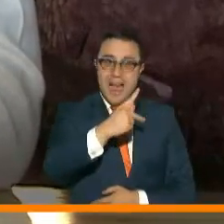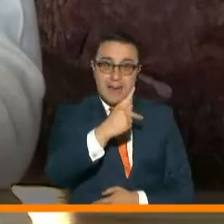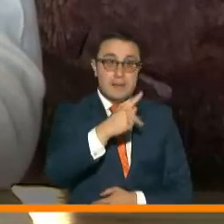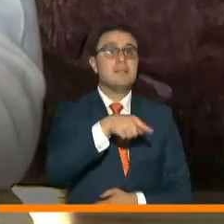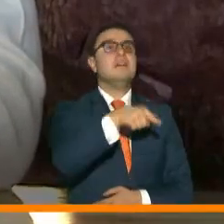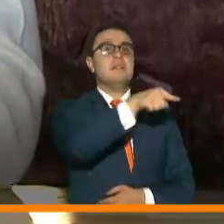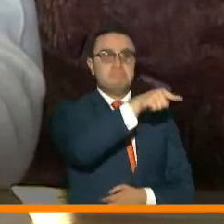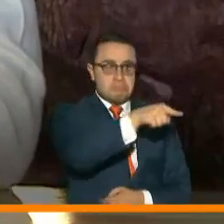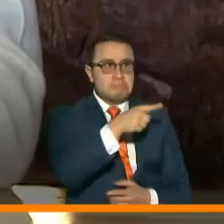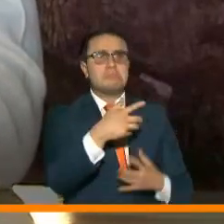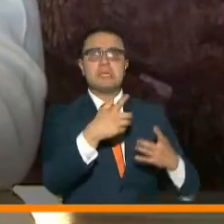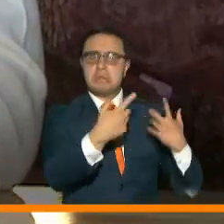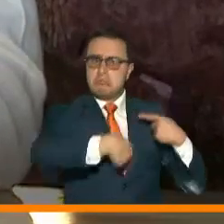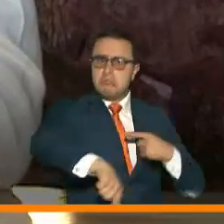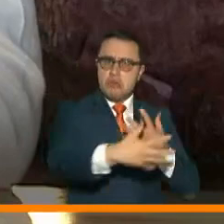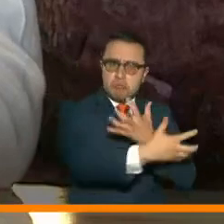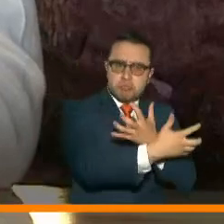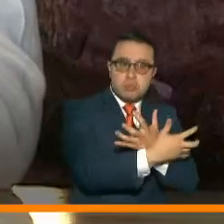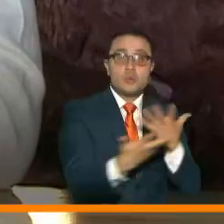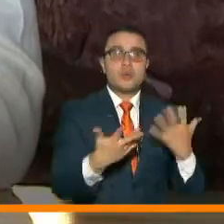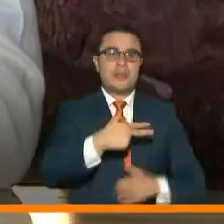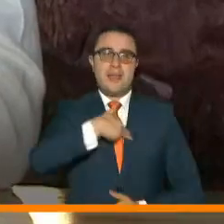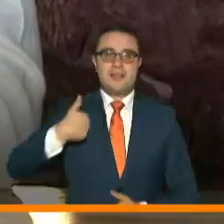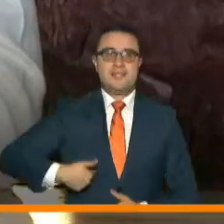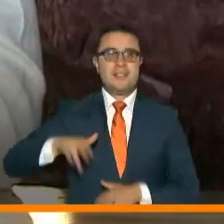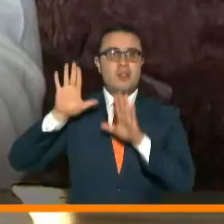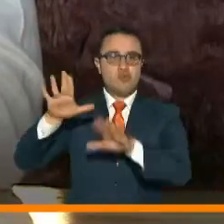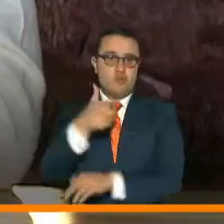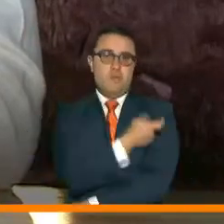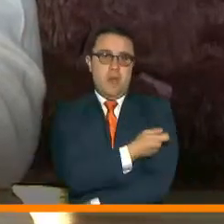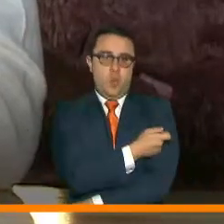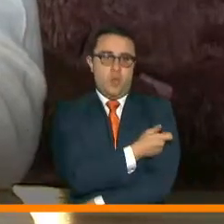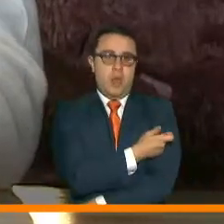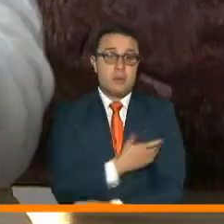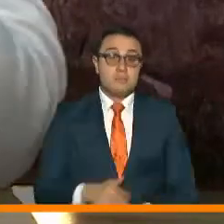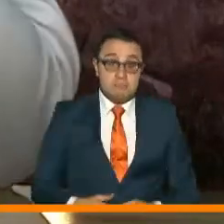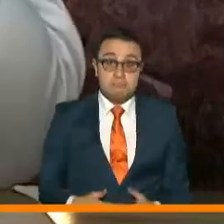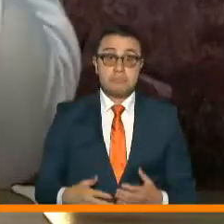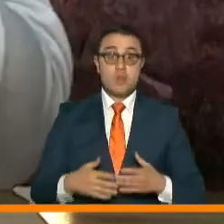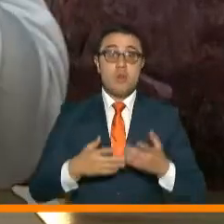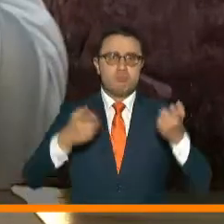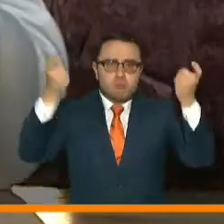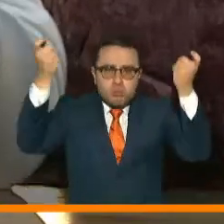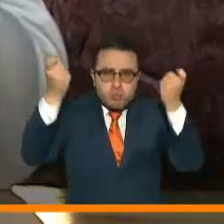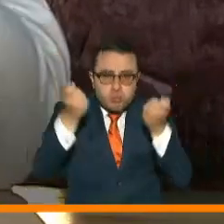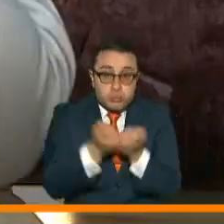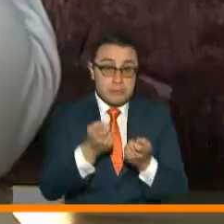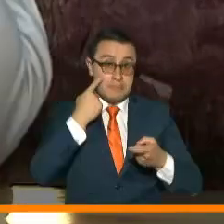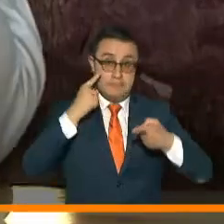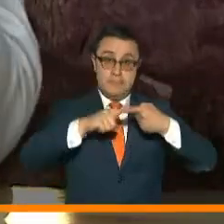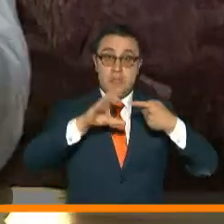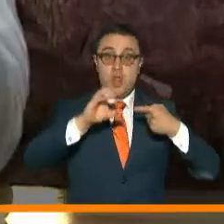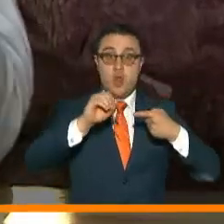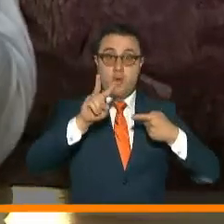que tiene plataforma en China. Eso nos permite a nosotros tener hoy la plataforma